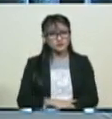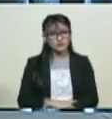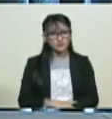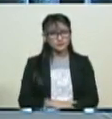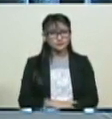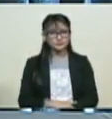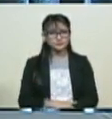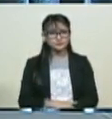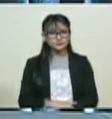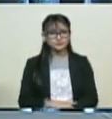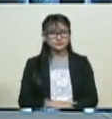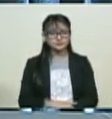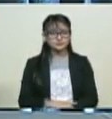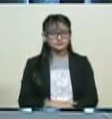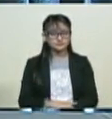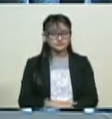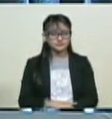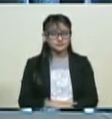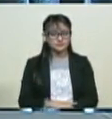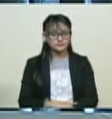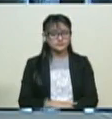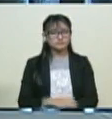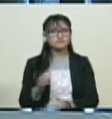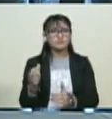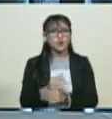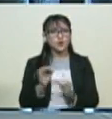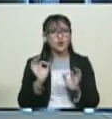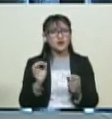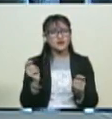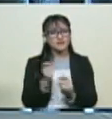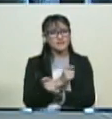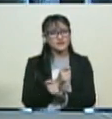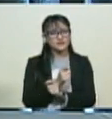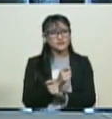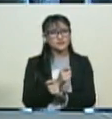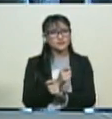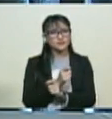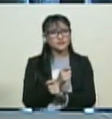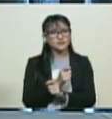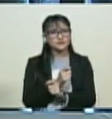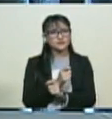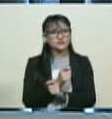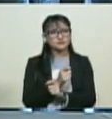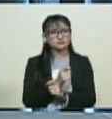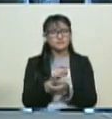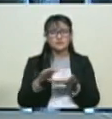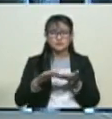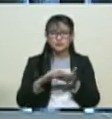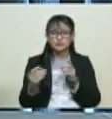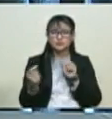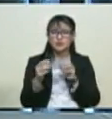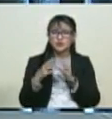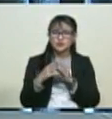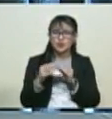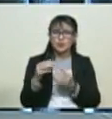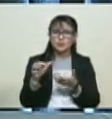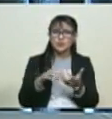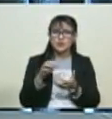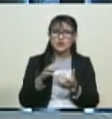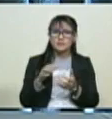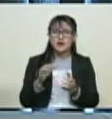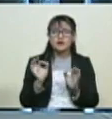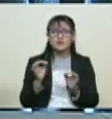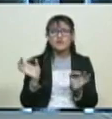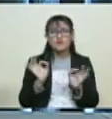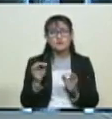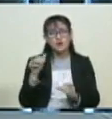cuando se buscó y se logró en aquel referéndum revocatorio dirimir todas esas tensiones por el camino